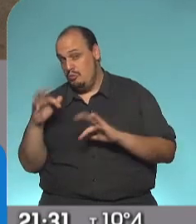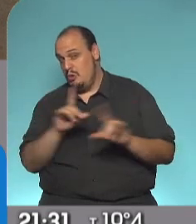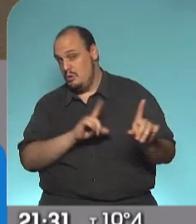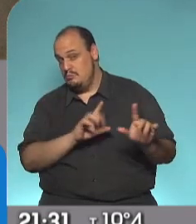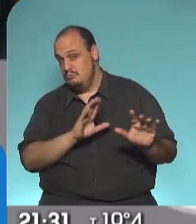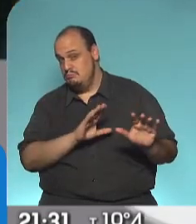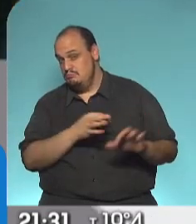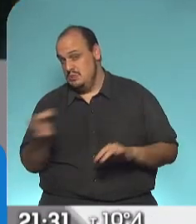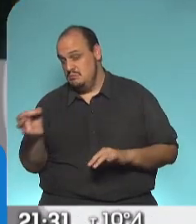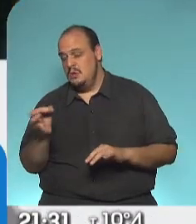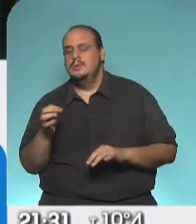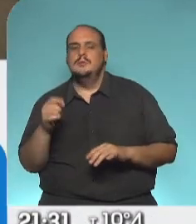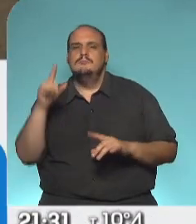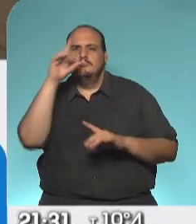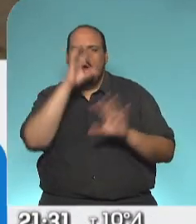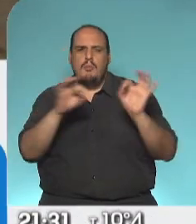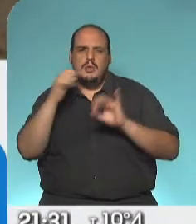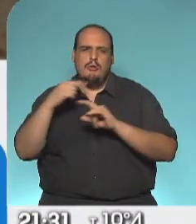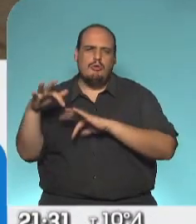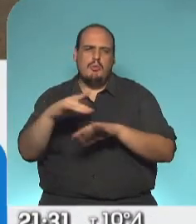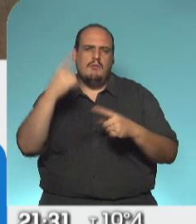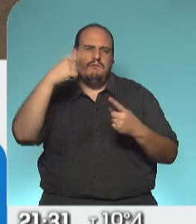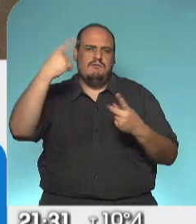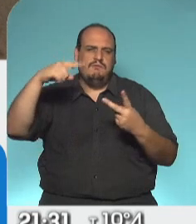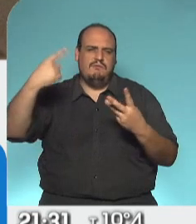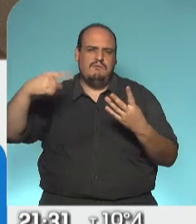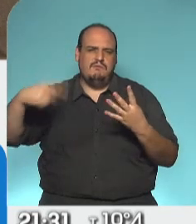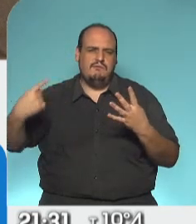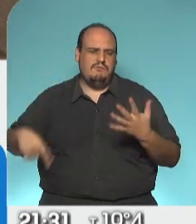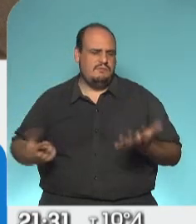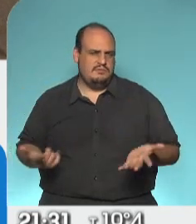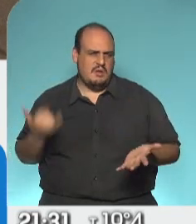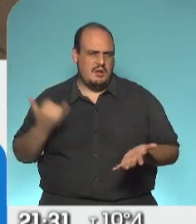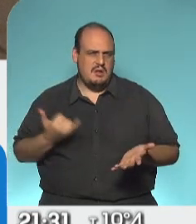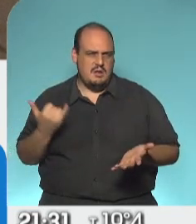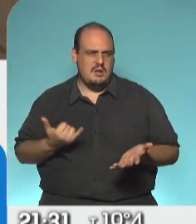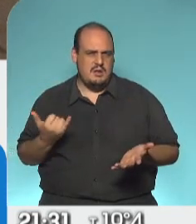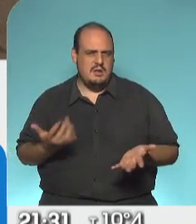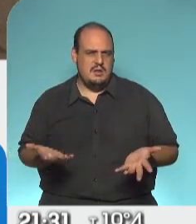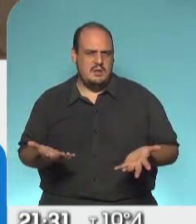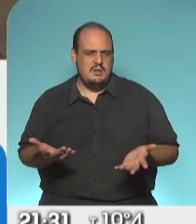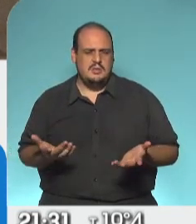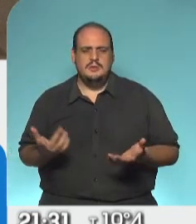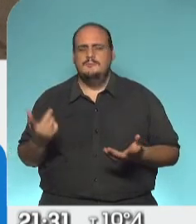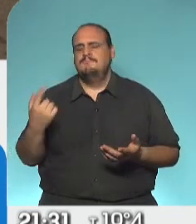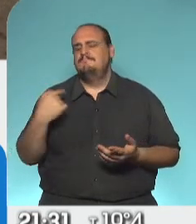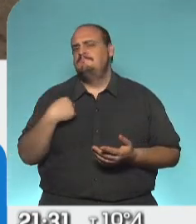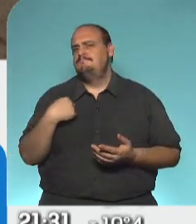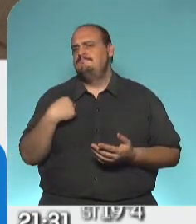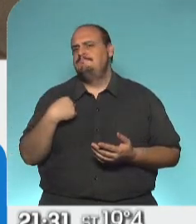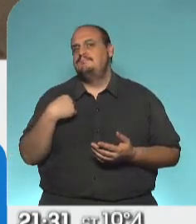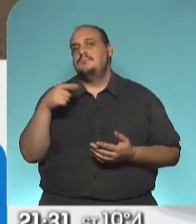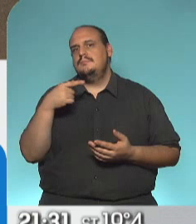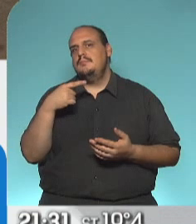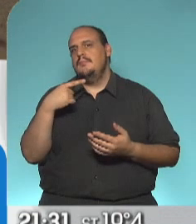he escuchado opiniones diversas escuchado opiniones diversas de la misma manera creo que es un